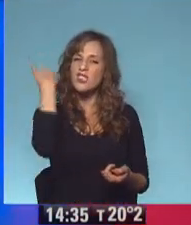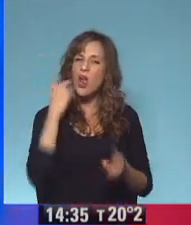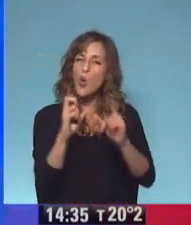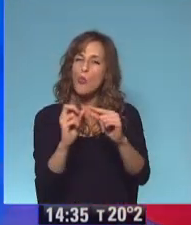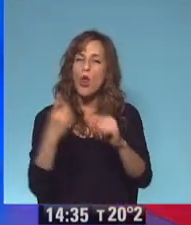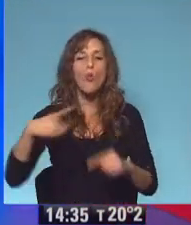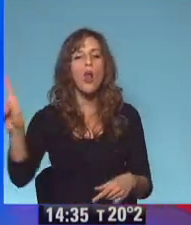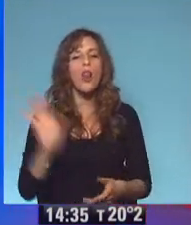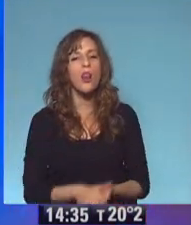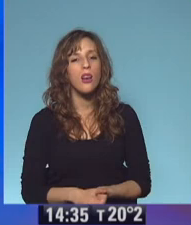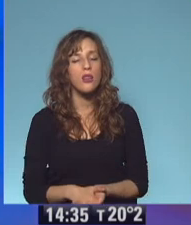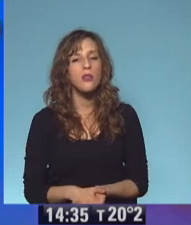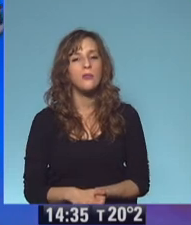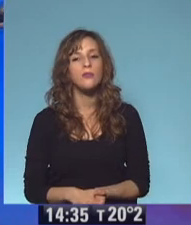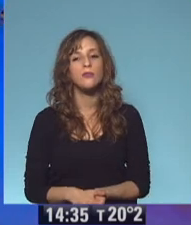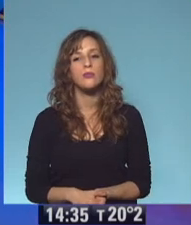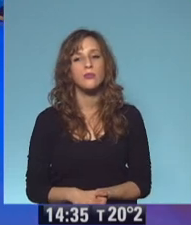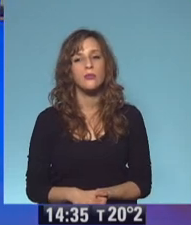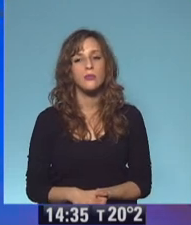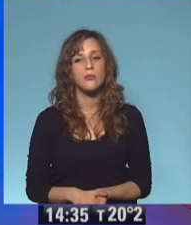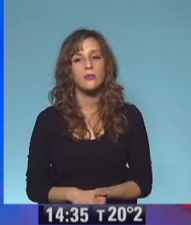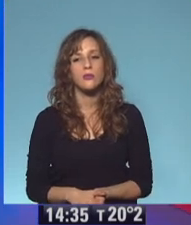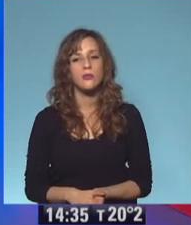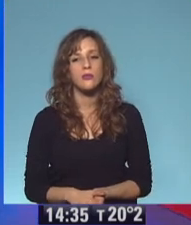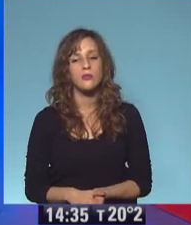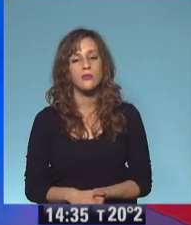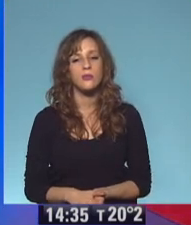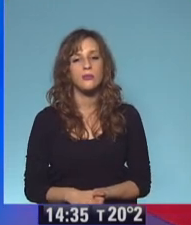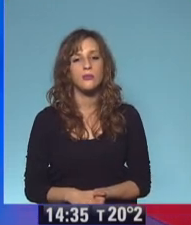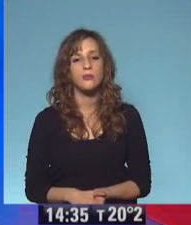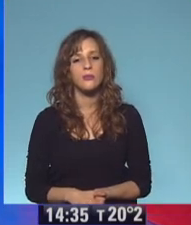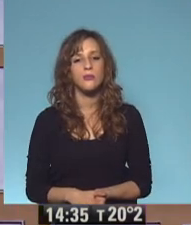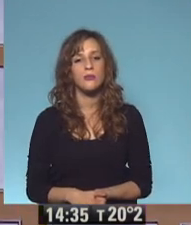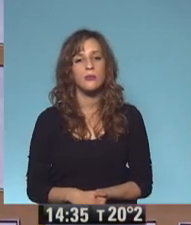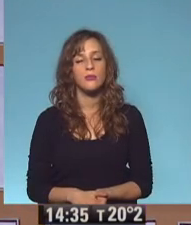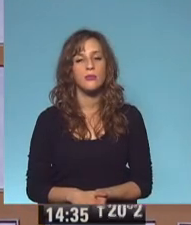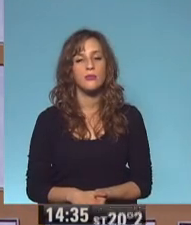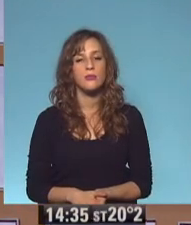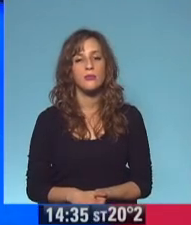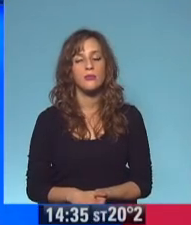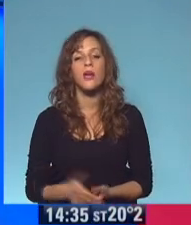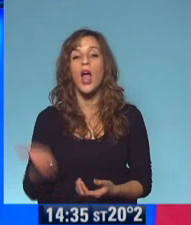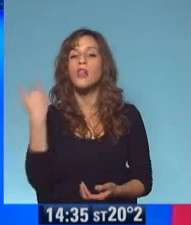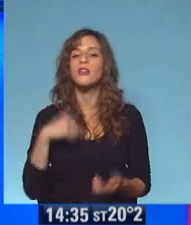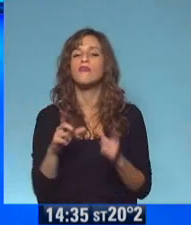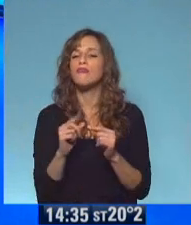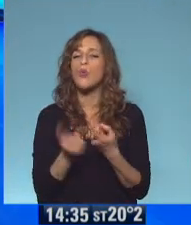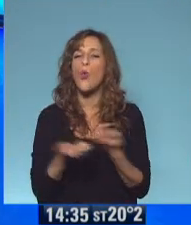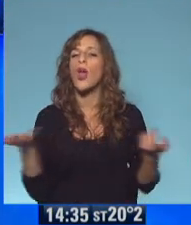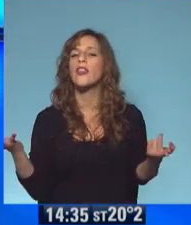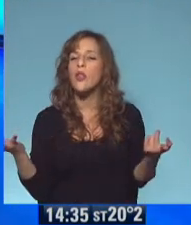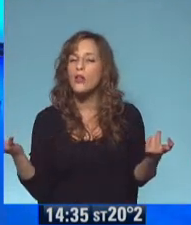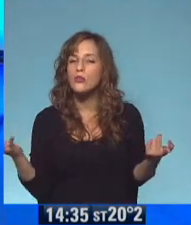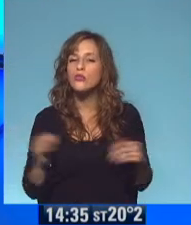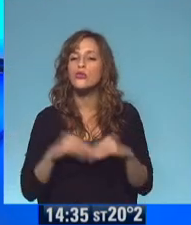Bien, acá está. Voy por atrás del pizarrón. ¿Dónde está? Nene. Así no me cruzo. Muy bien. Y vamos por...